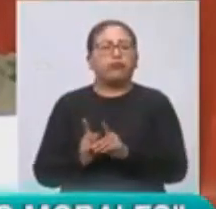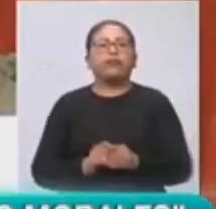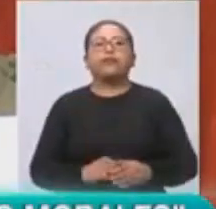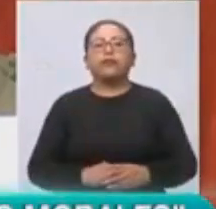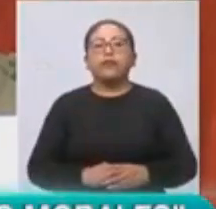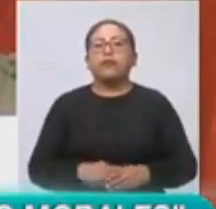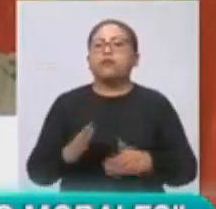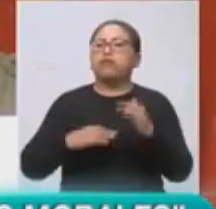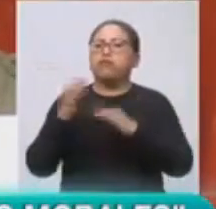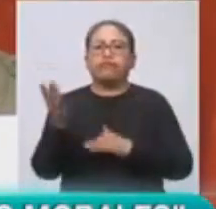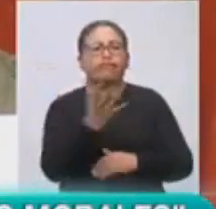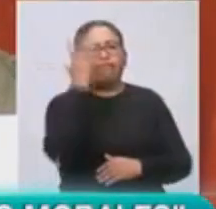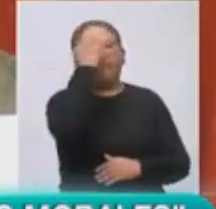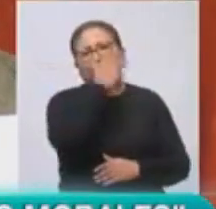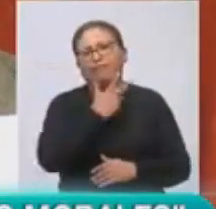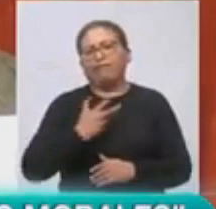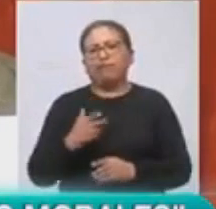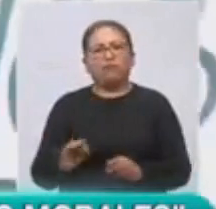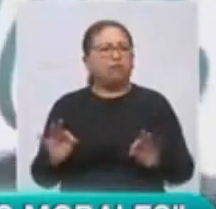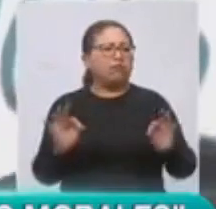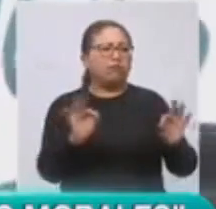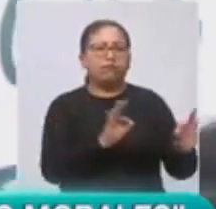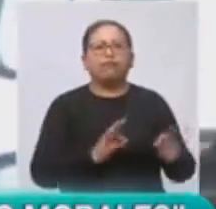Es una obra muy hermosa, muy útil,